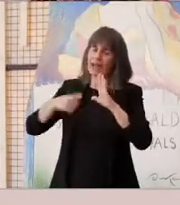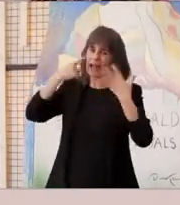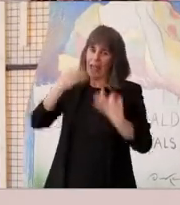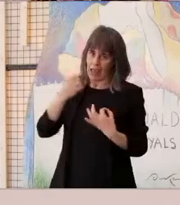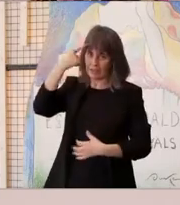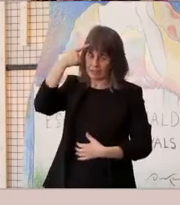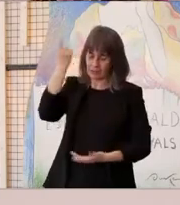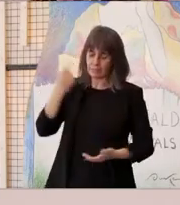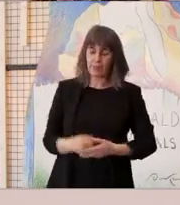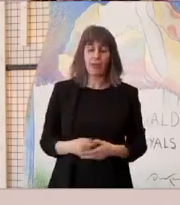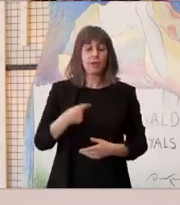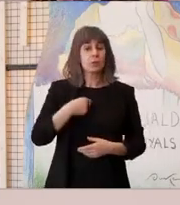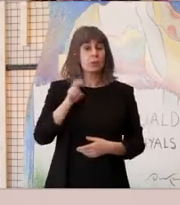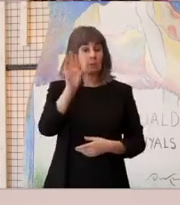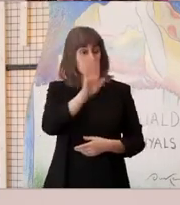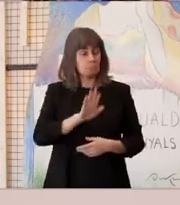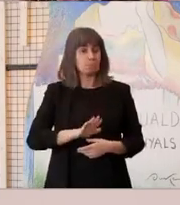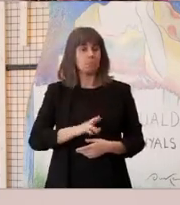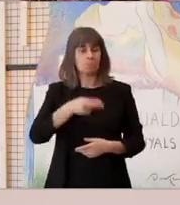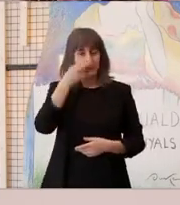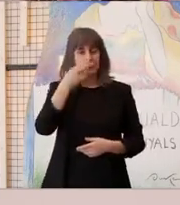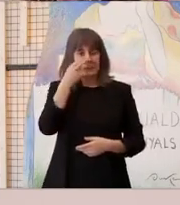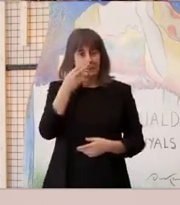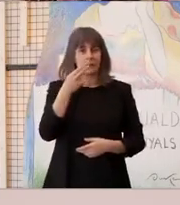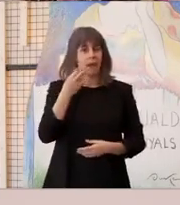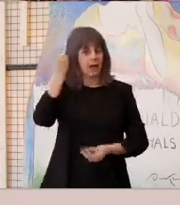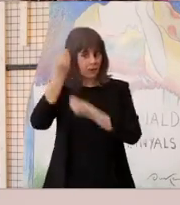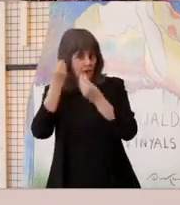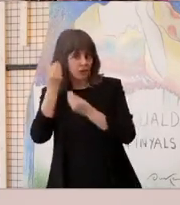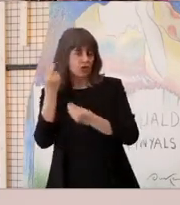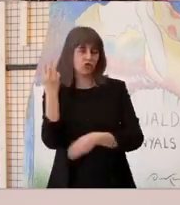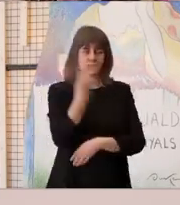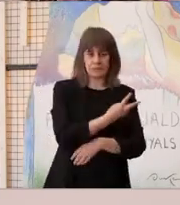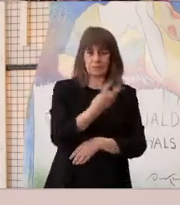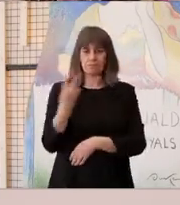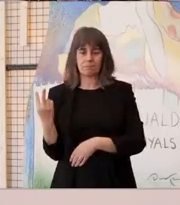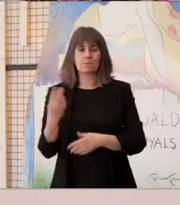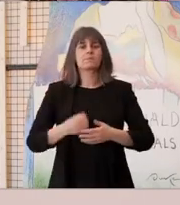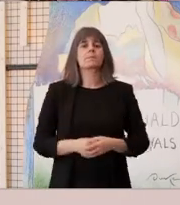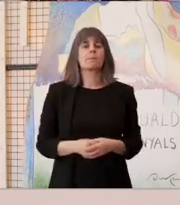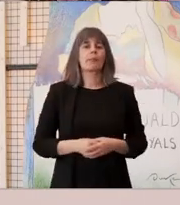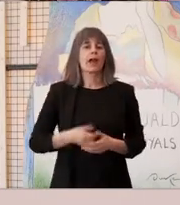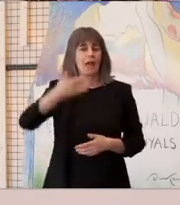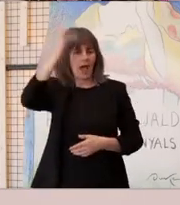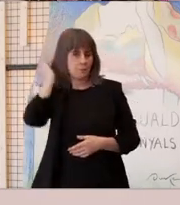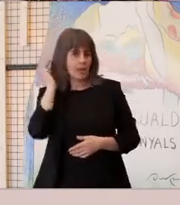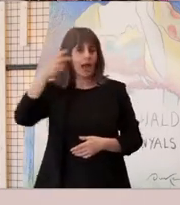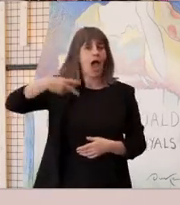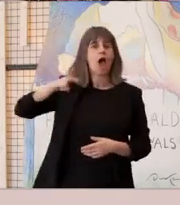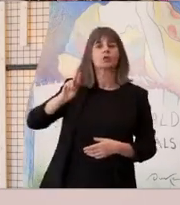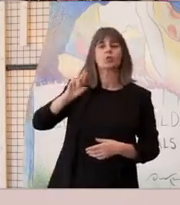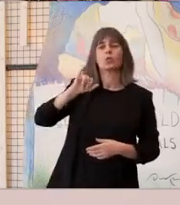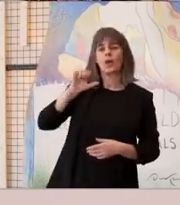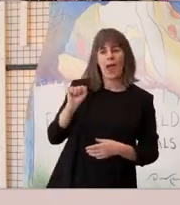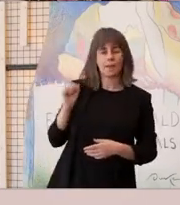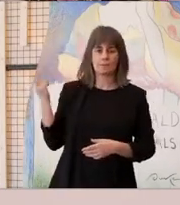parecido muy reflexiones el análisis que han hecho tanto Nuria Varela como Carmela Silva tenemos que terminar